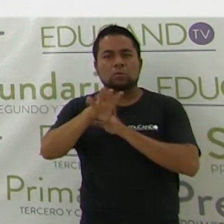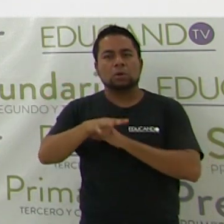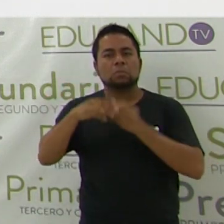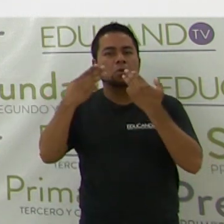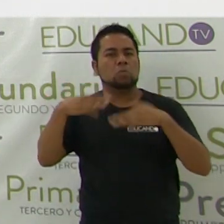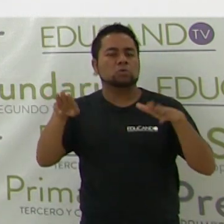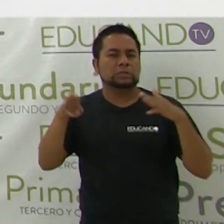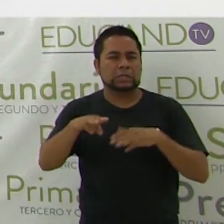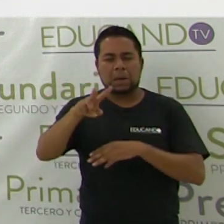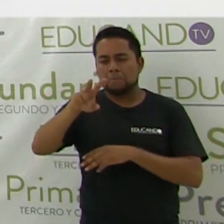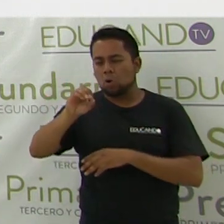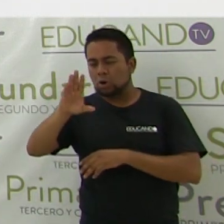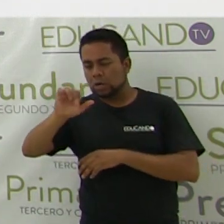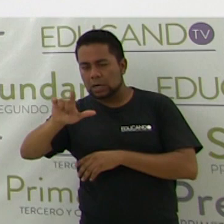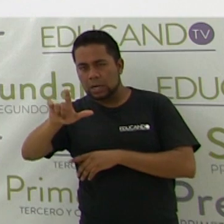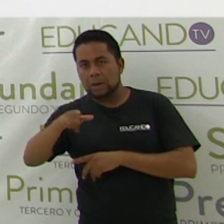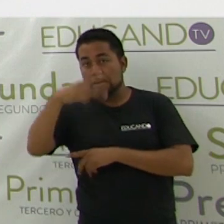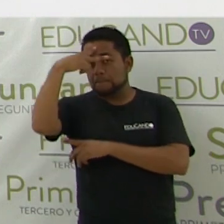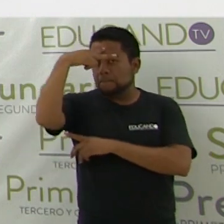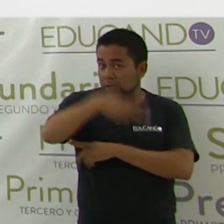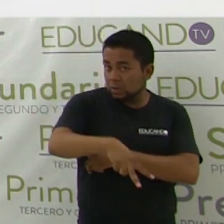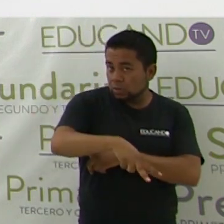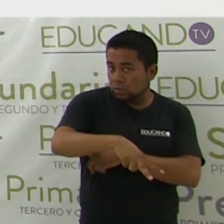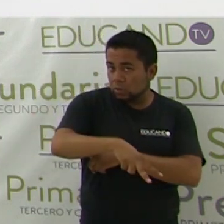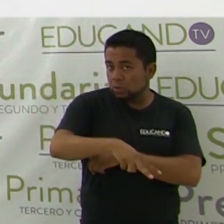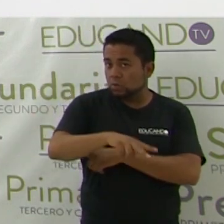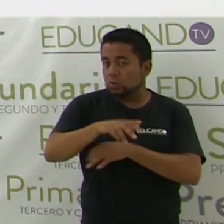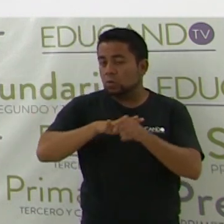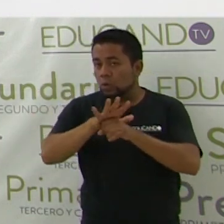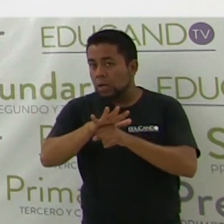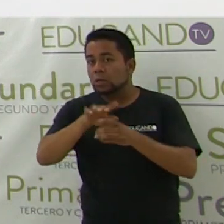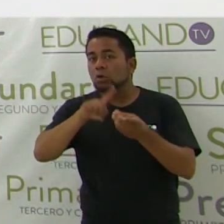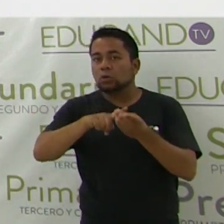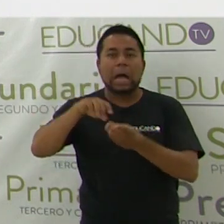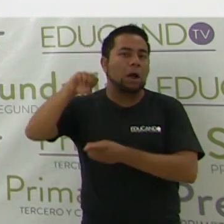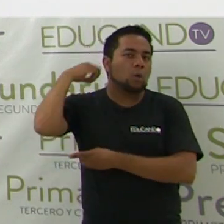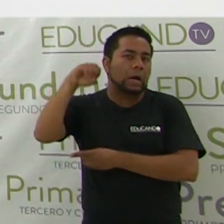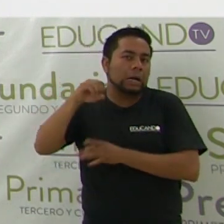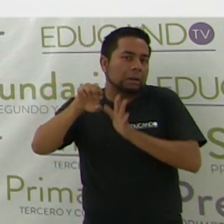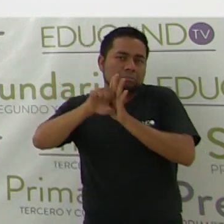vocal. México, ¿en qué parte? Oaxaca.